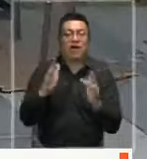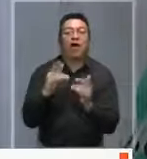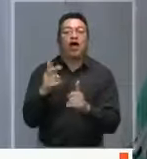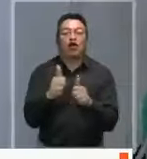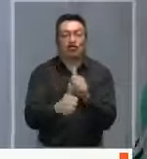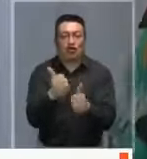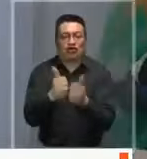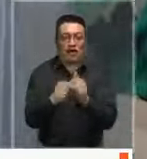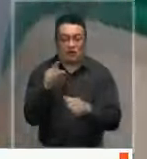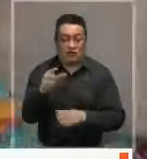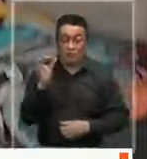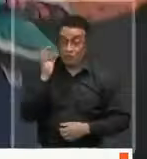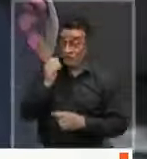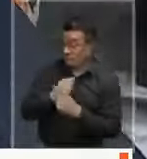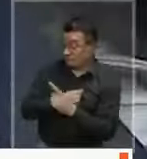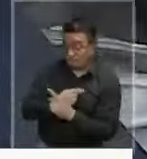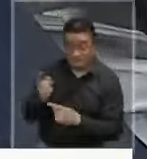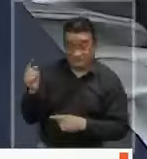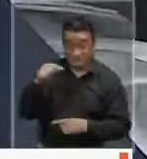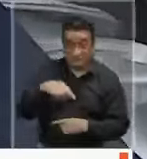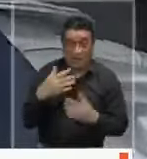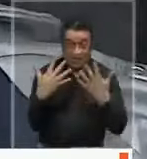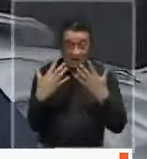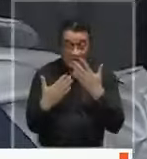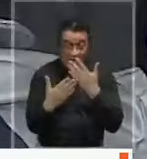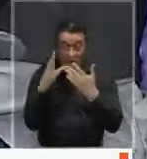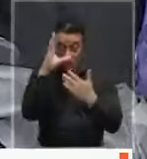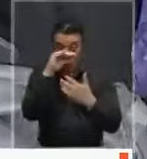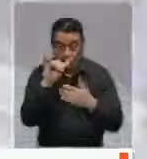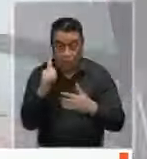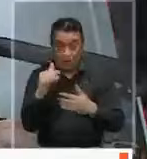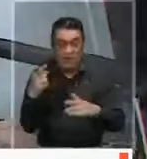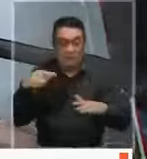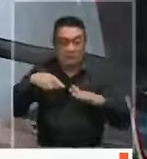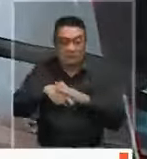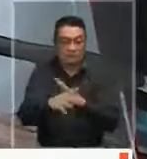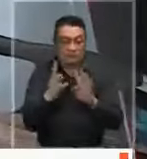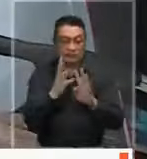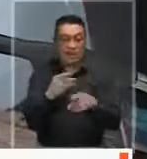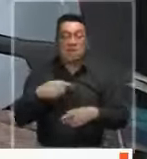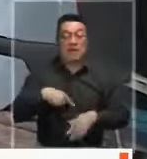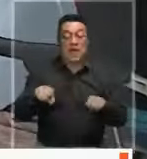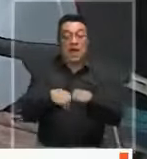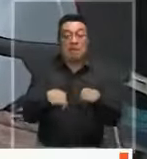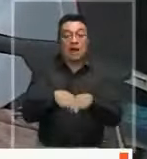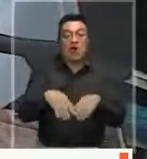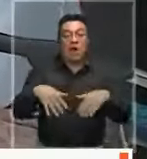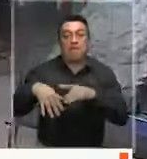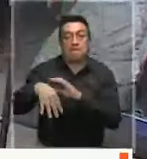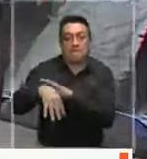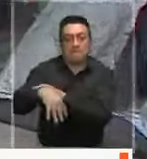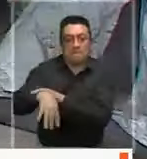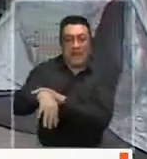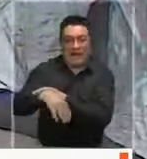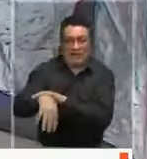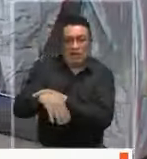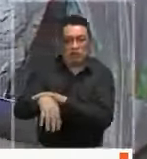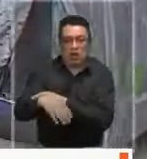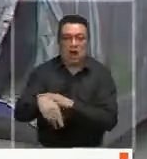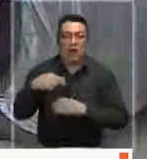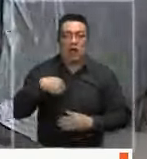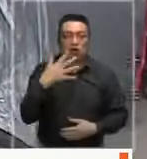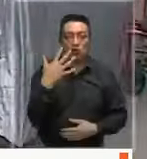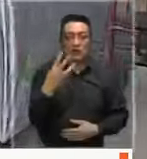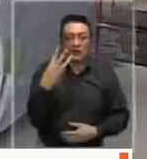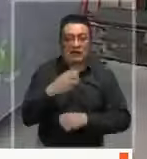a las 10 de la noche del jueves, muy cerca de la entrada. Mi hermano tiene Parkinson, él tiene 53 años. La fe